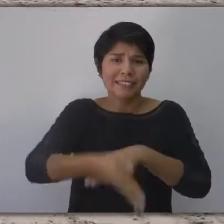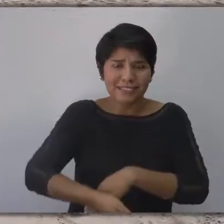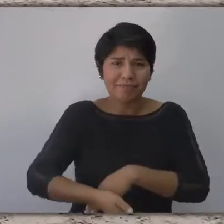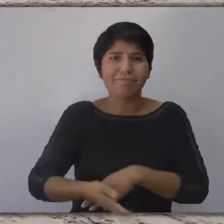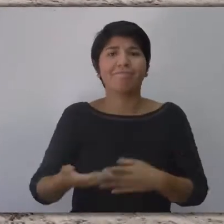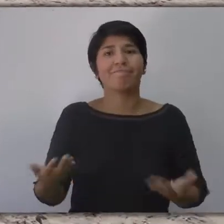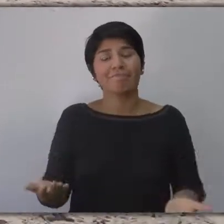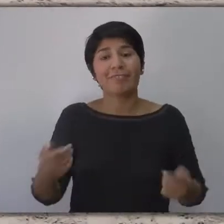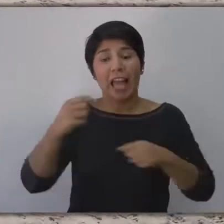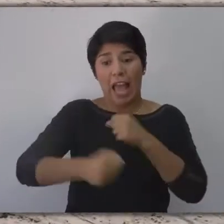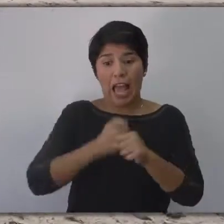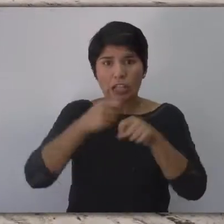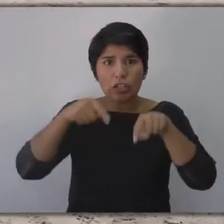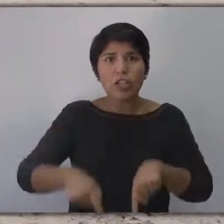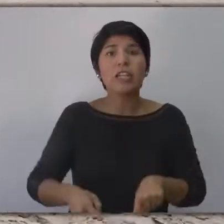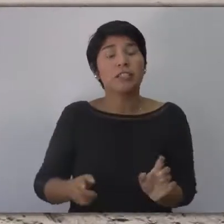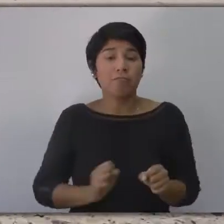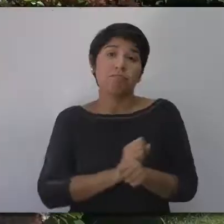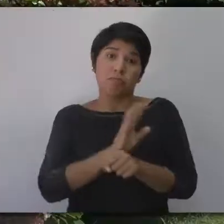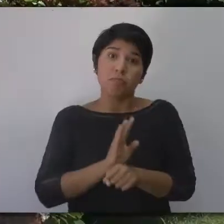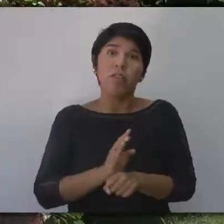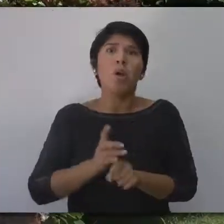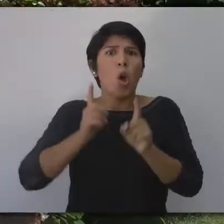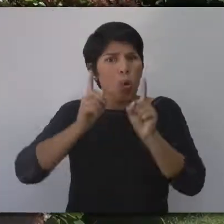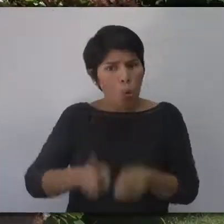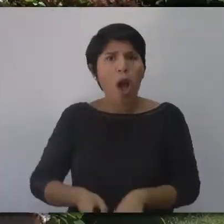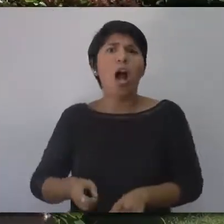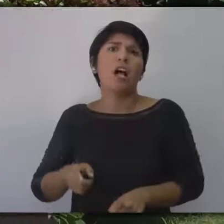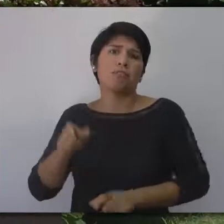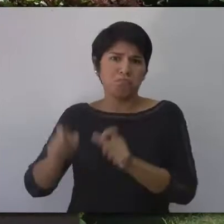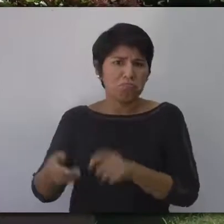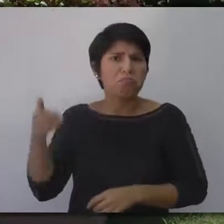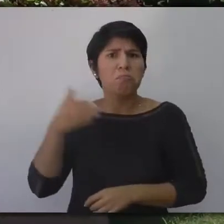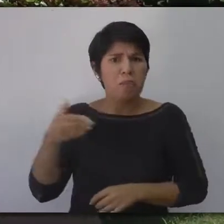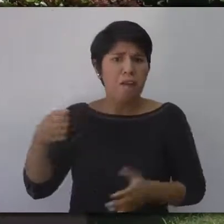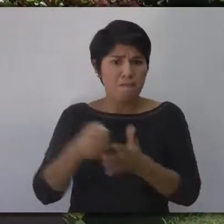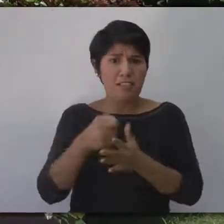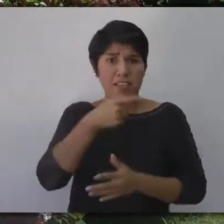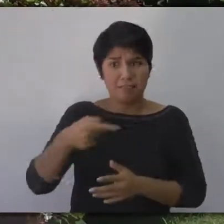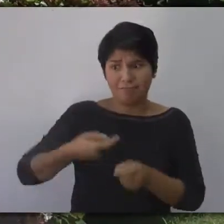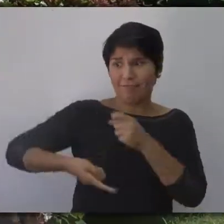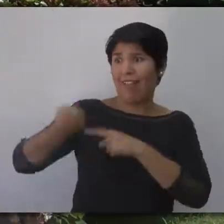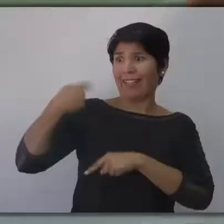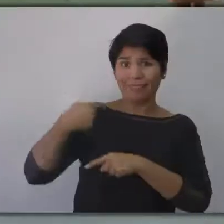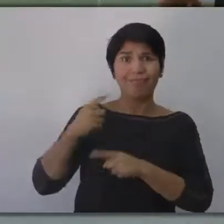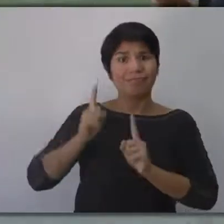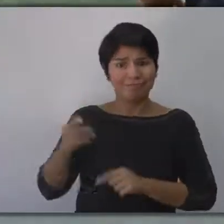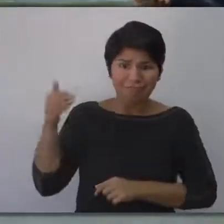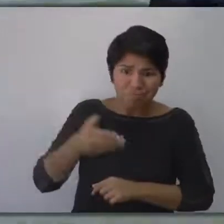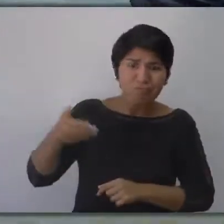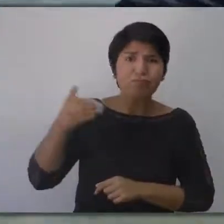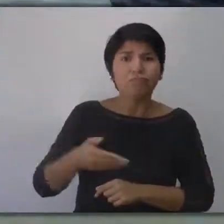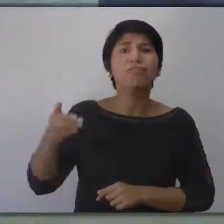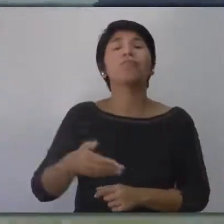servicio. Y este año, a pesar de la pandemia, hubo una afluencia de público hasta el fin de semana pasado,